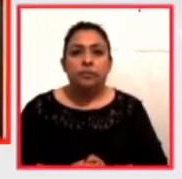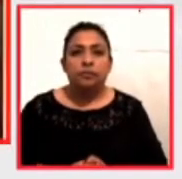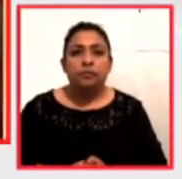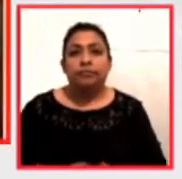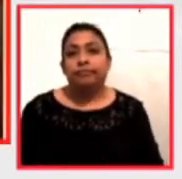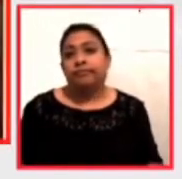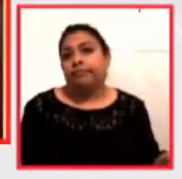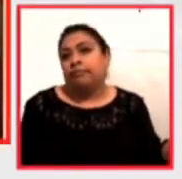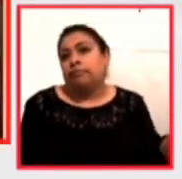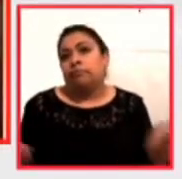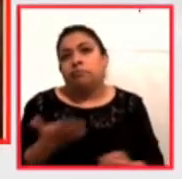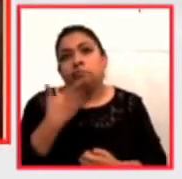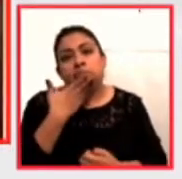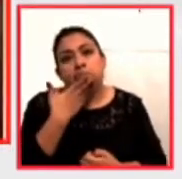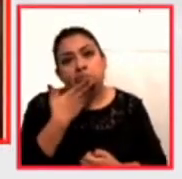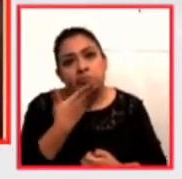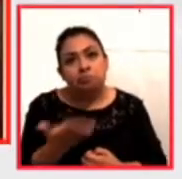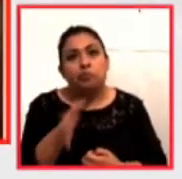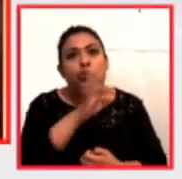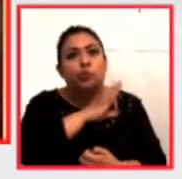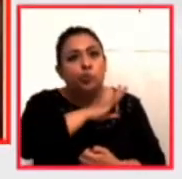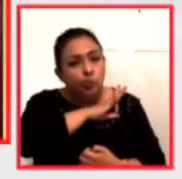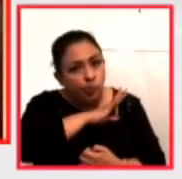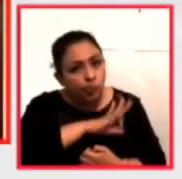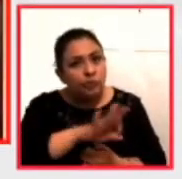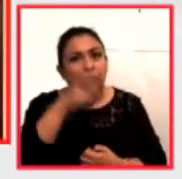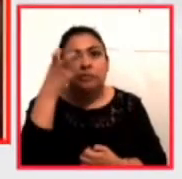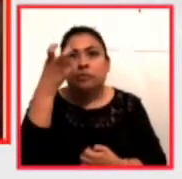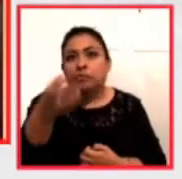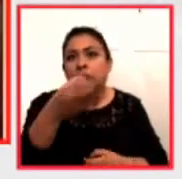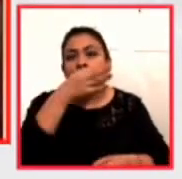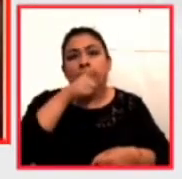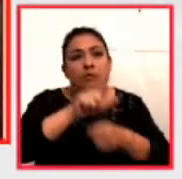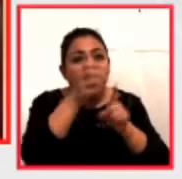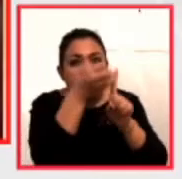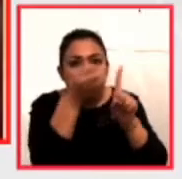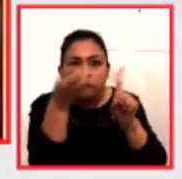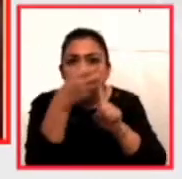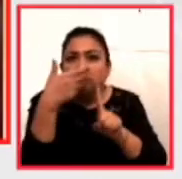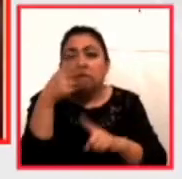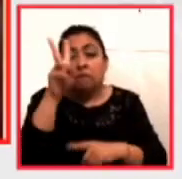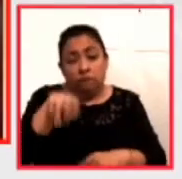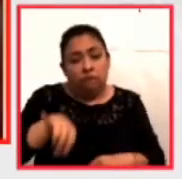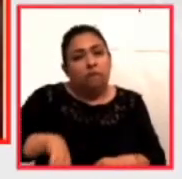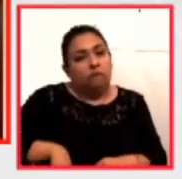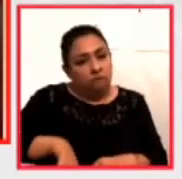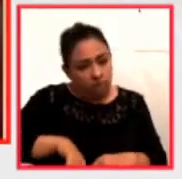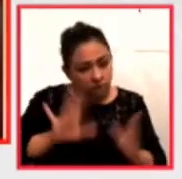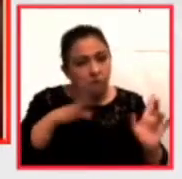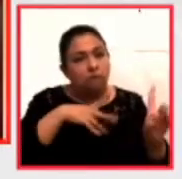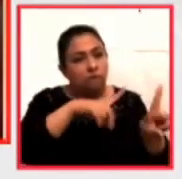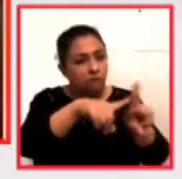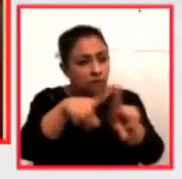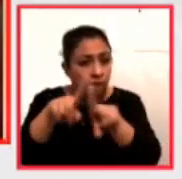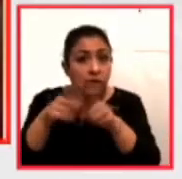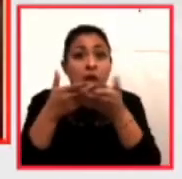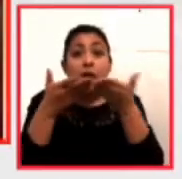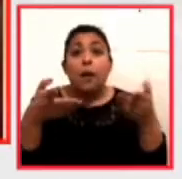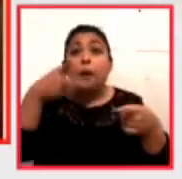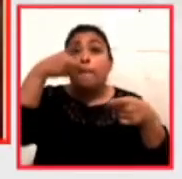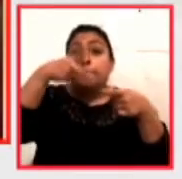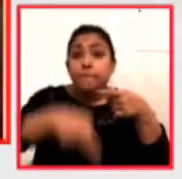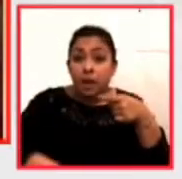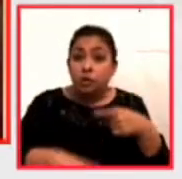Bueno, pues qué bien que se pudo armar este festival que se pone realmente muy, muy interesante, que es muy diverso. Nos vamos a la pausa con